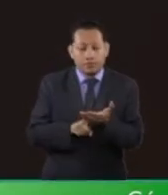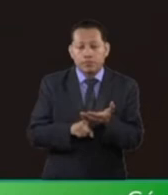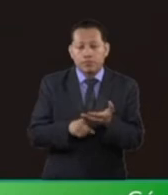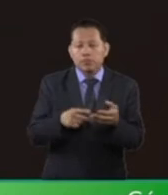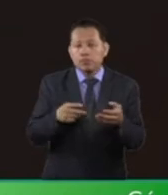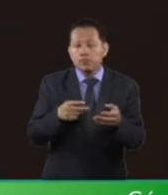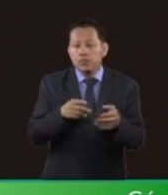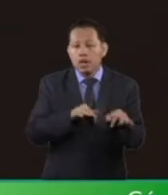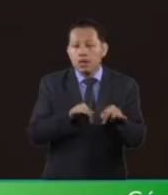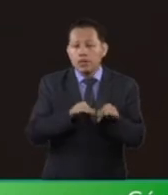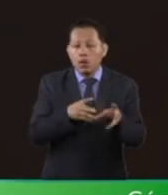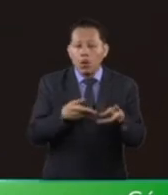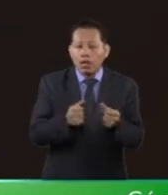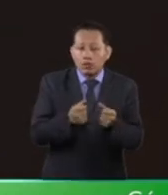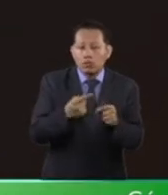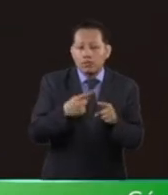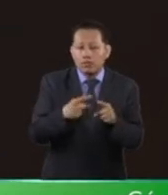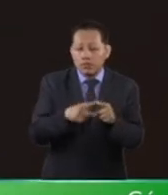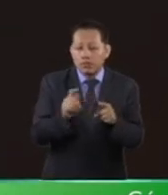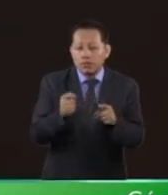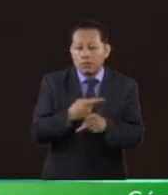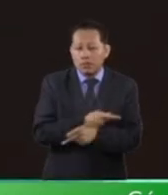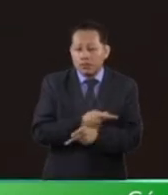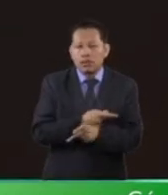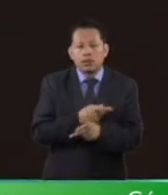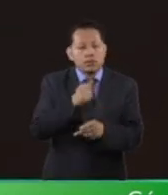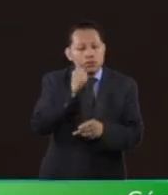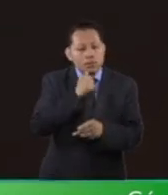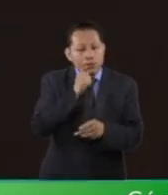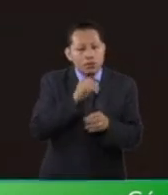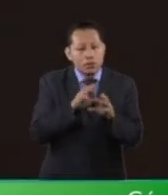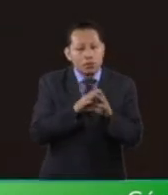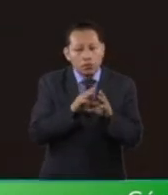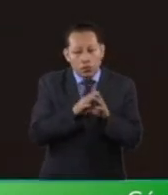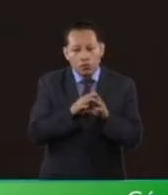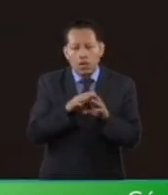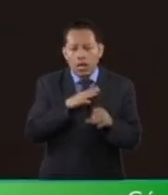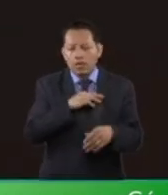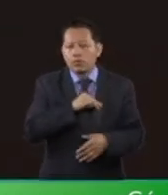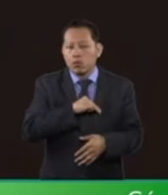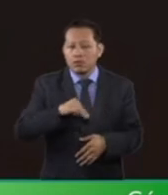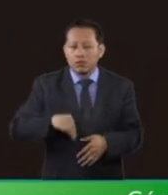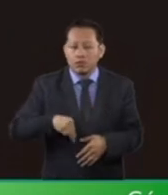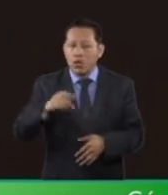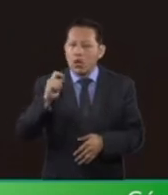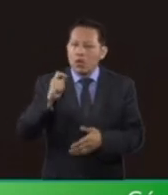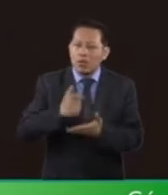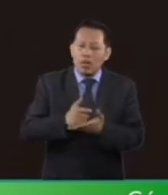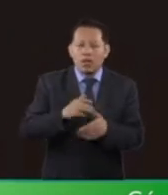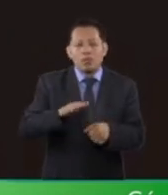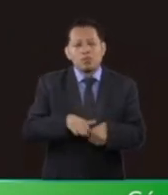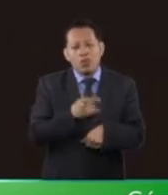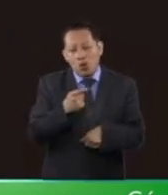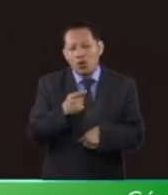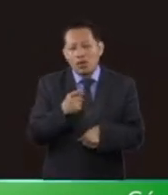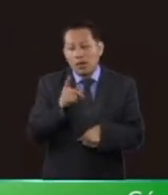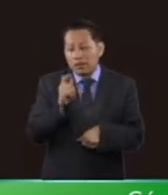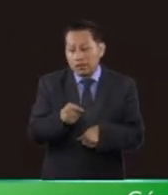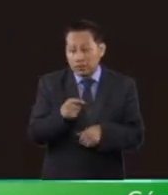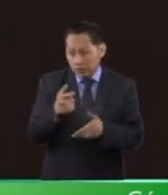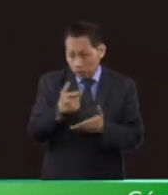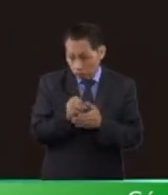gastos operativos terminen siendo cubiertos por municipios ante el chantaje de no ser